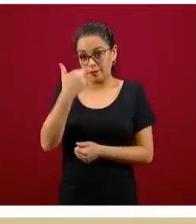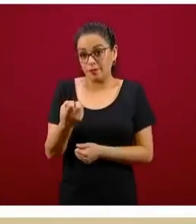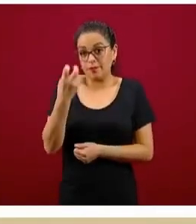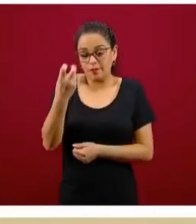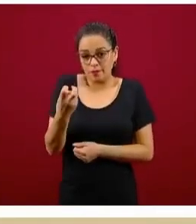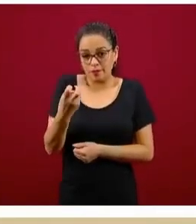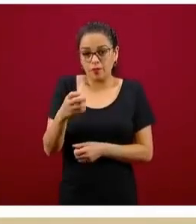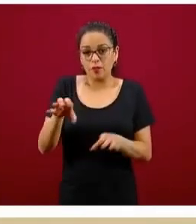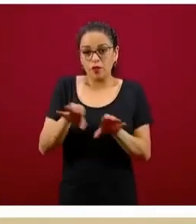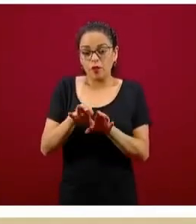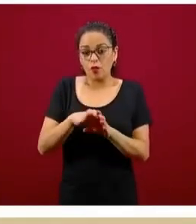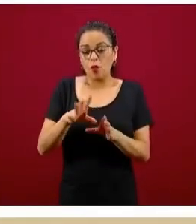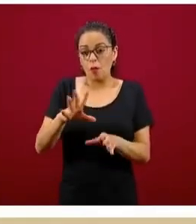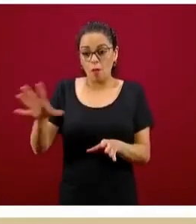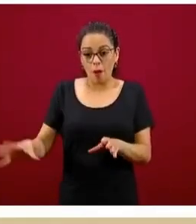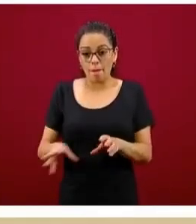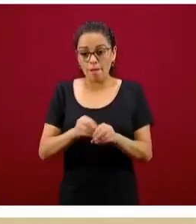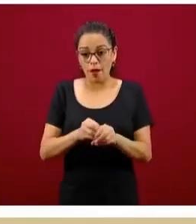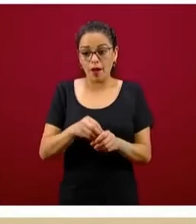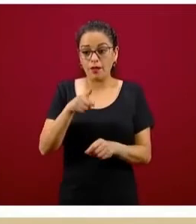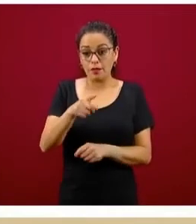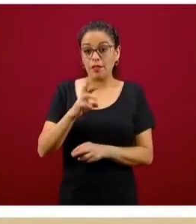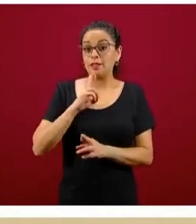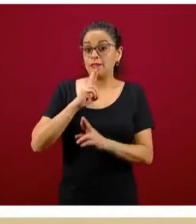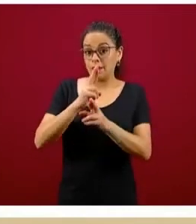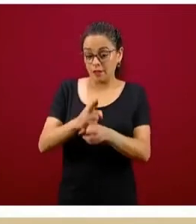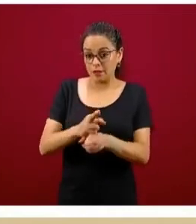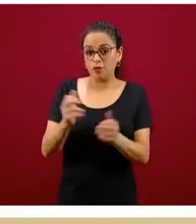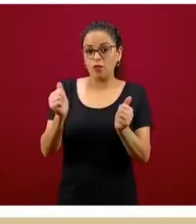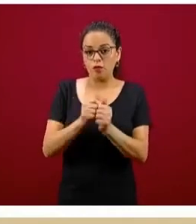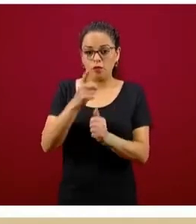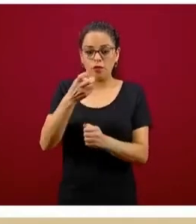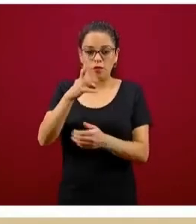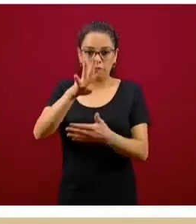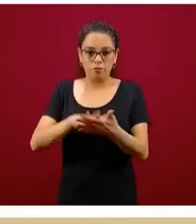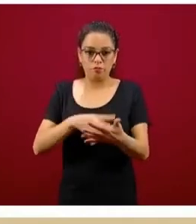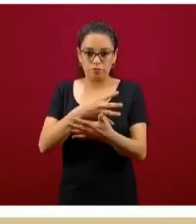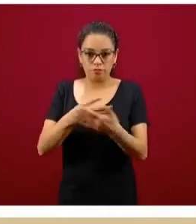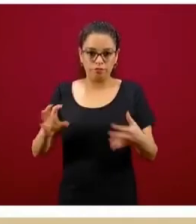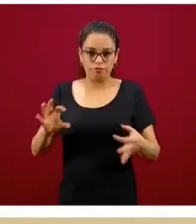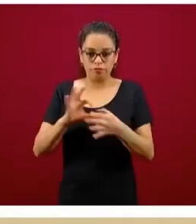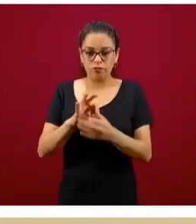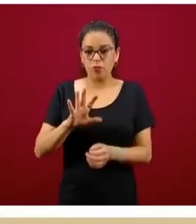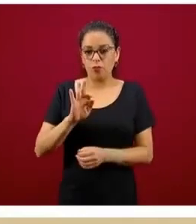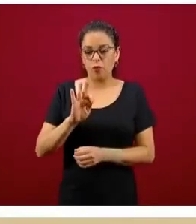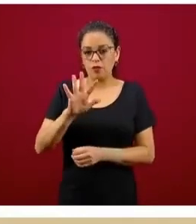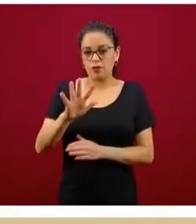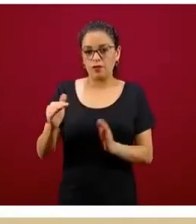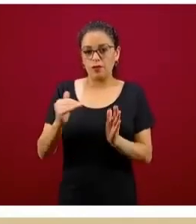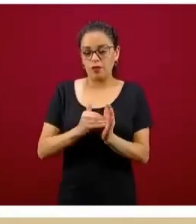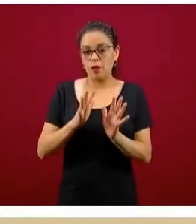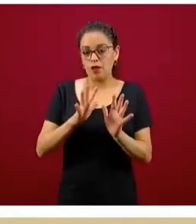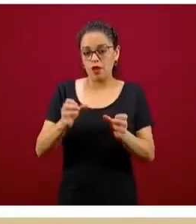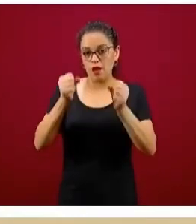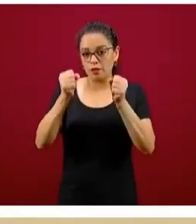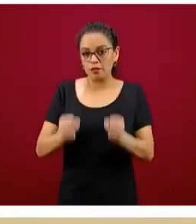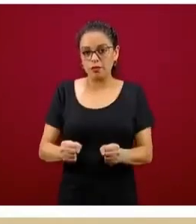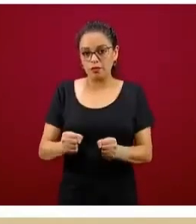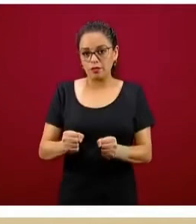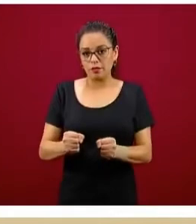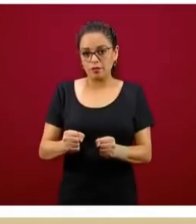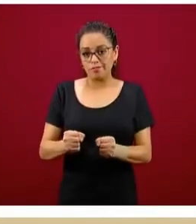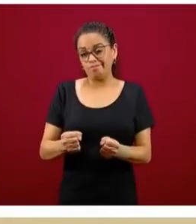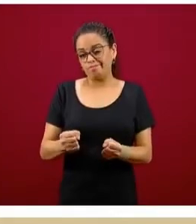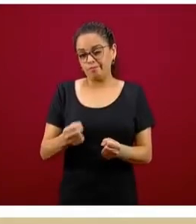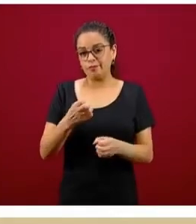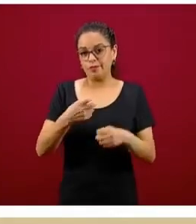esos 16.450 resultados a la estadística de los 45.000 casos confirmados, porque